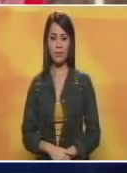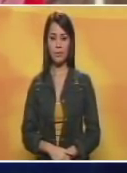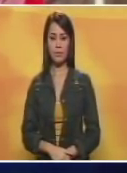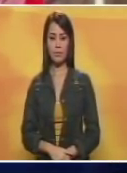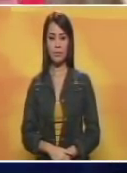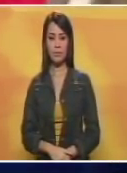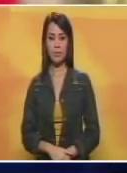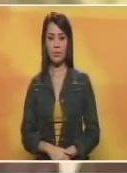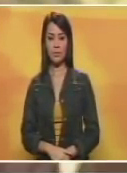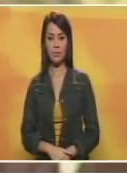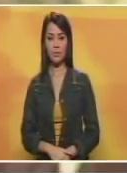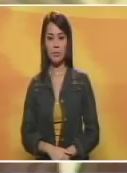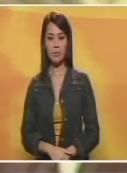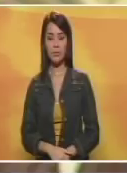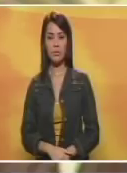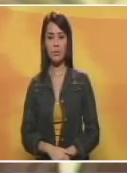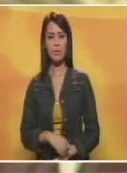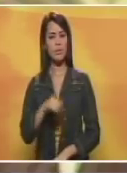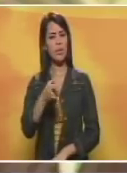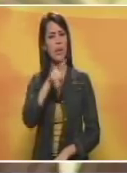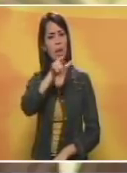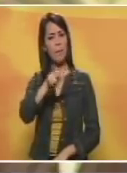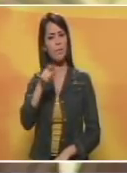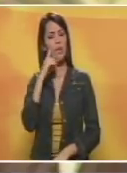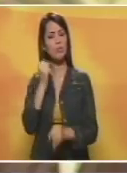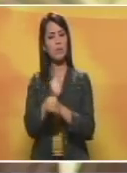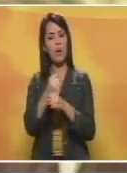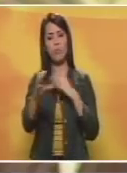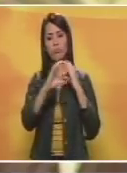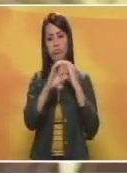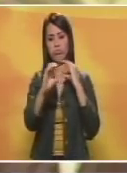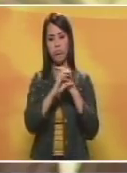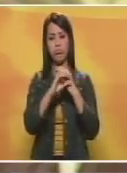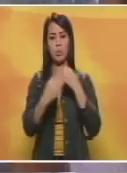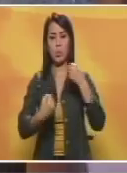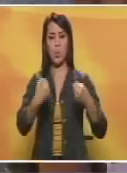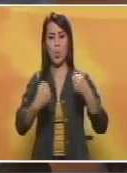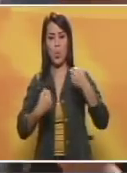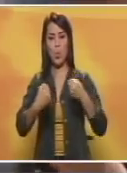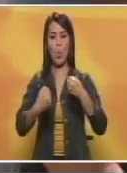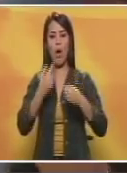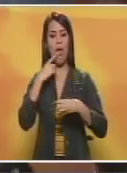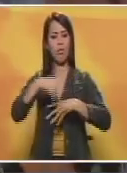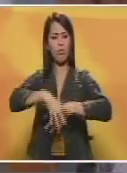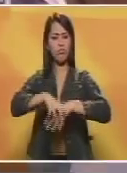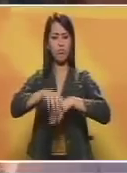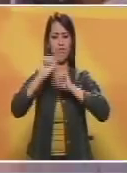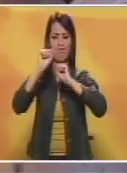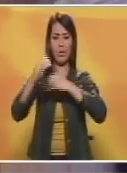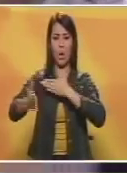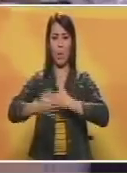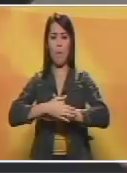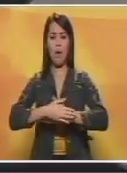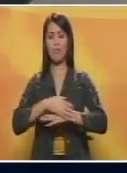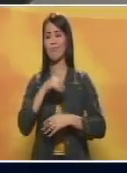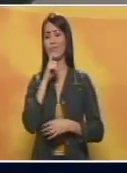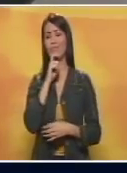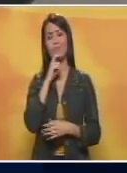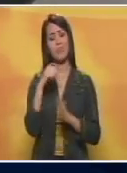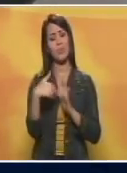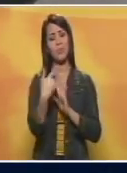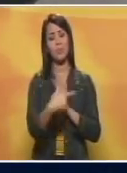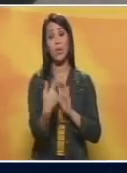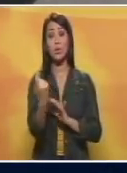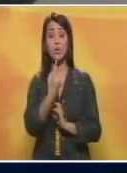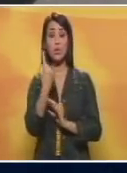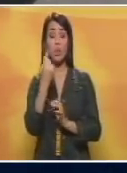si efectivamente los profesionales del volante cerraron la curva de molina como medida de protesta ante las diversas dificultades aseguran